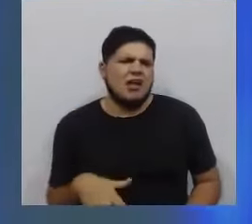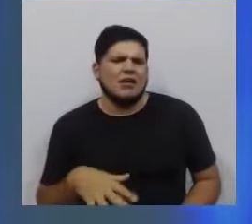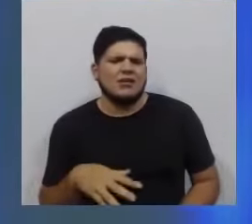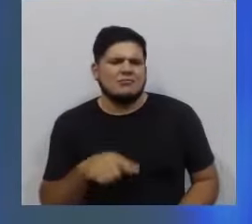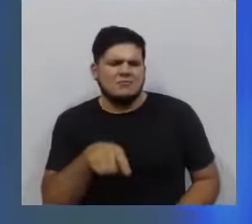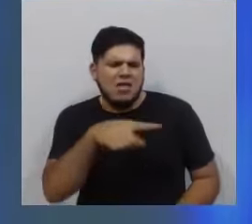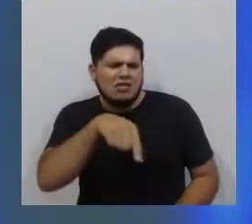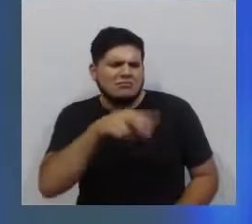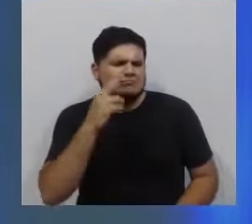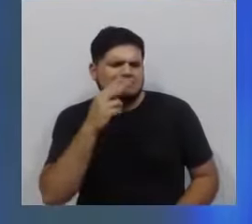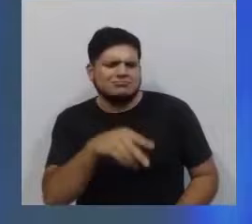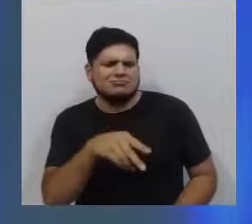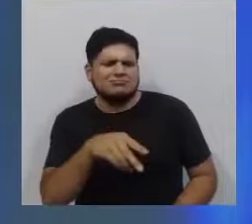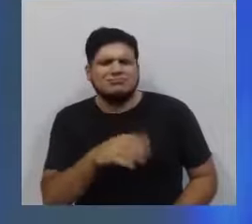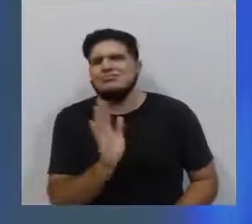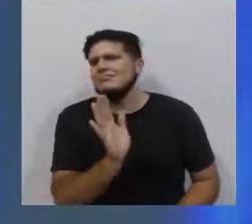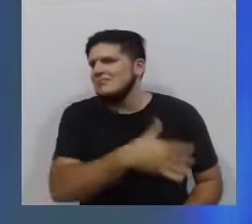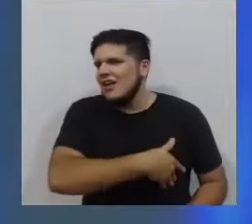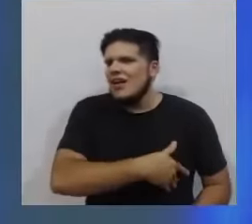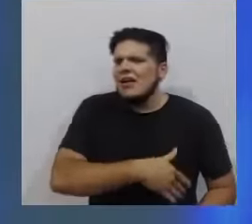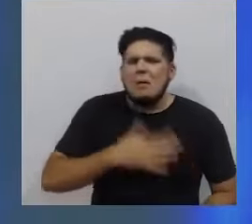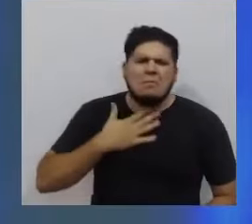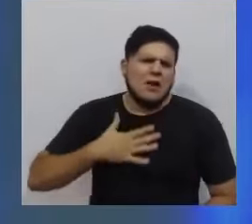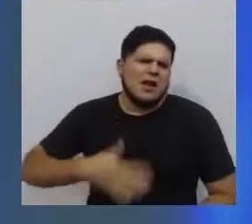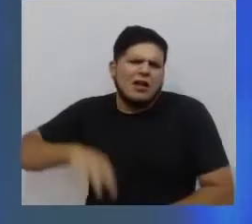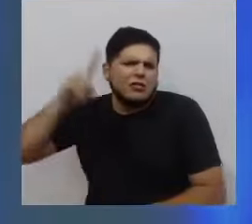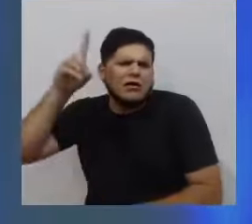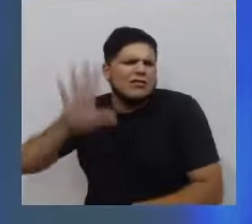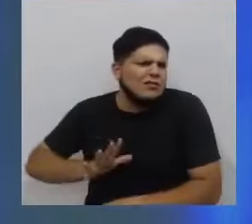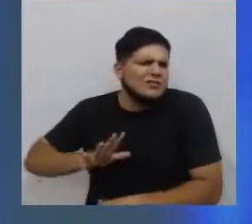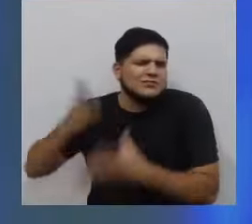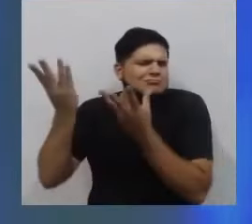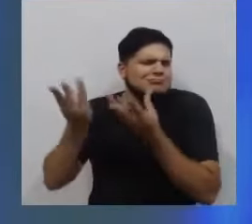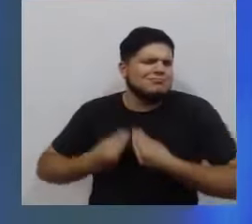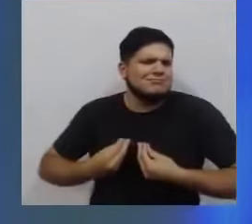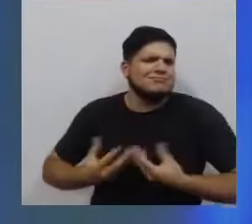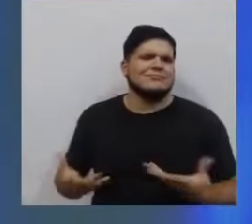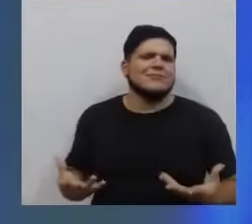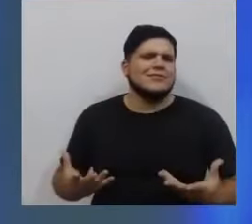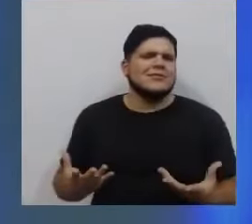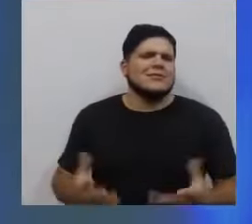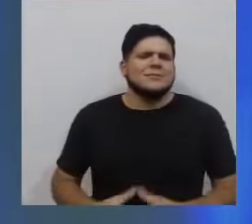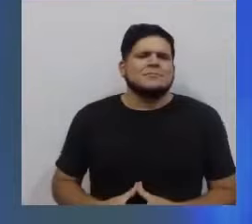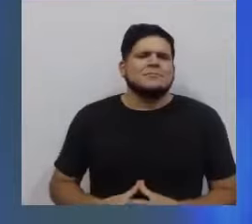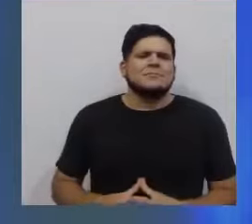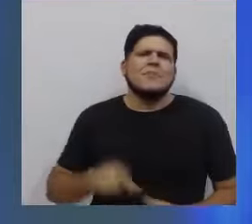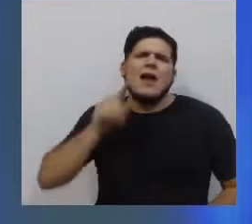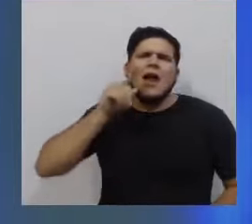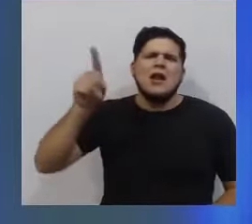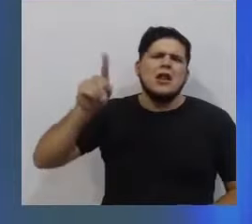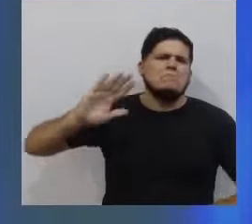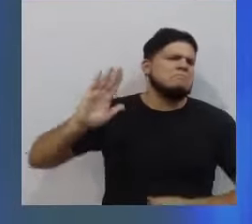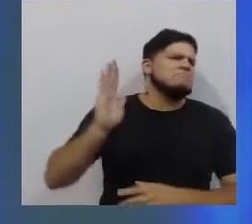diga yo le creo a mi dios eres el creador del universo declara esas palabras él es el creador del universo